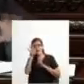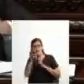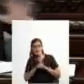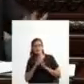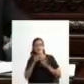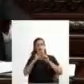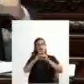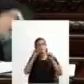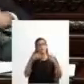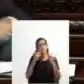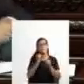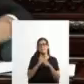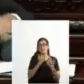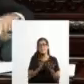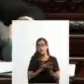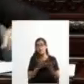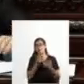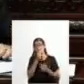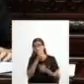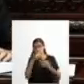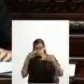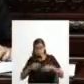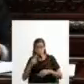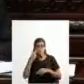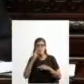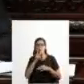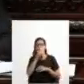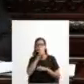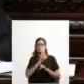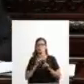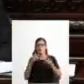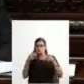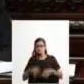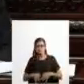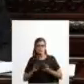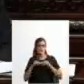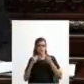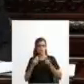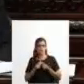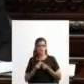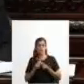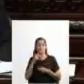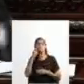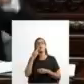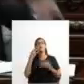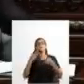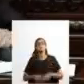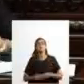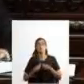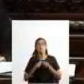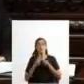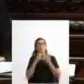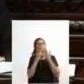anunciando algún beneficio que no va a solucionar el problema de fondo y el problema de fondo es abrir